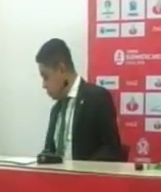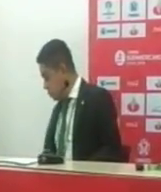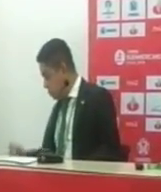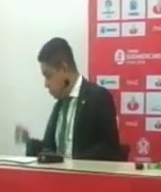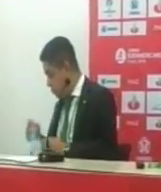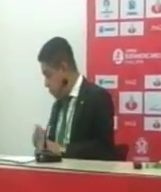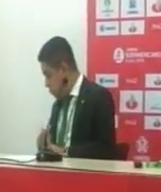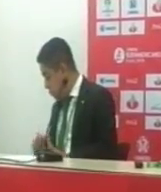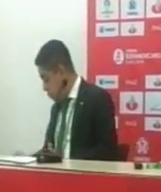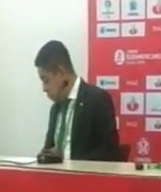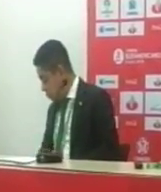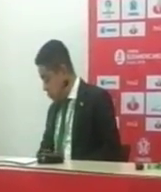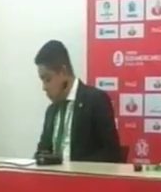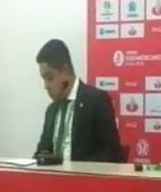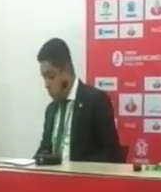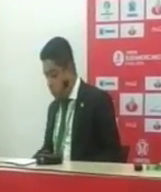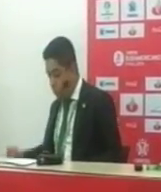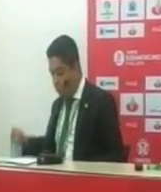no detenerme